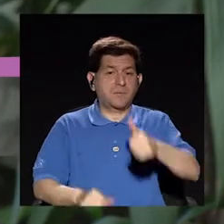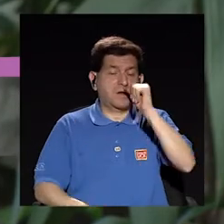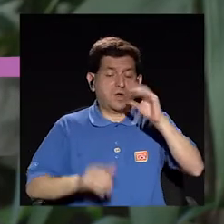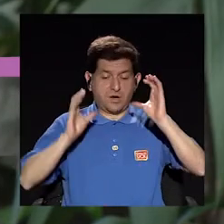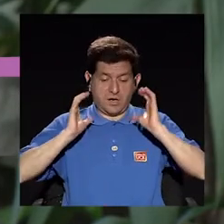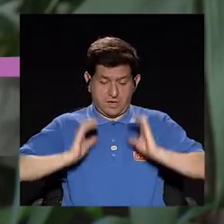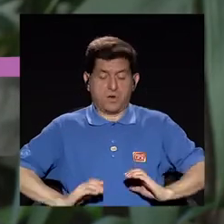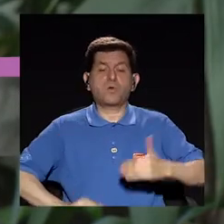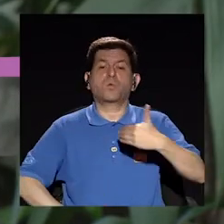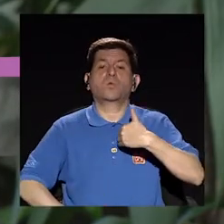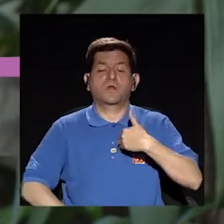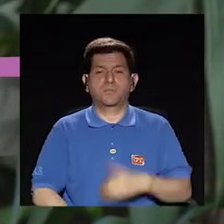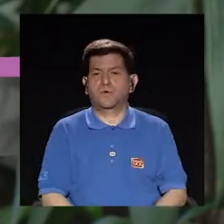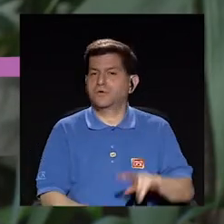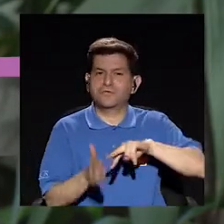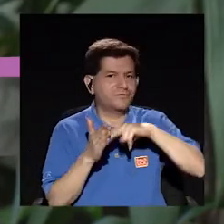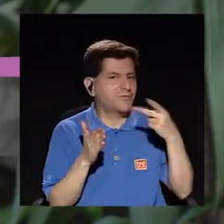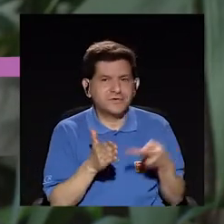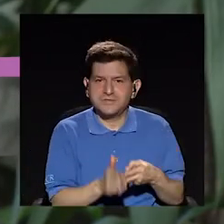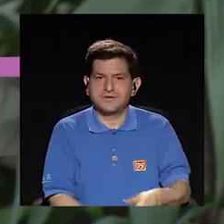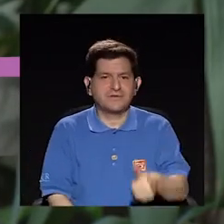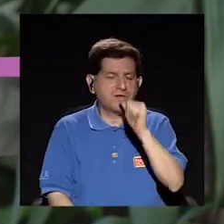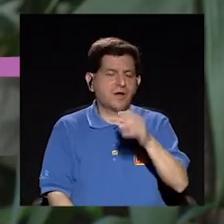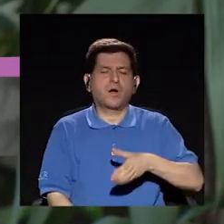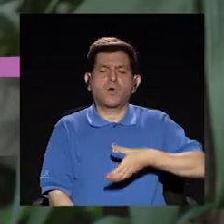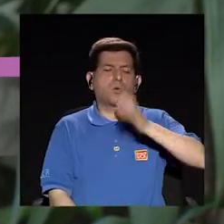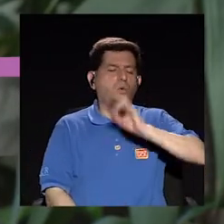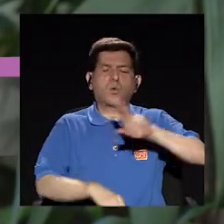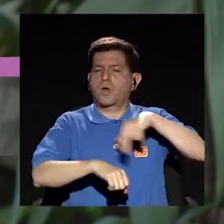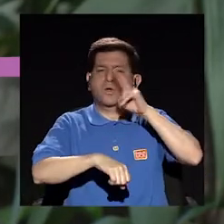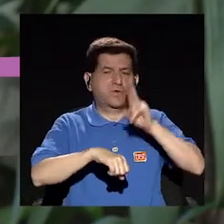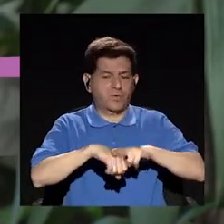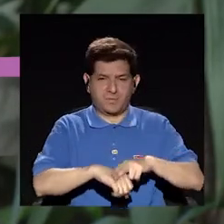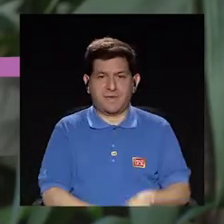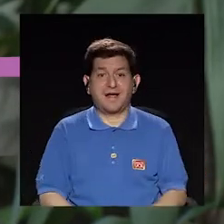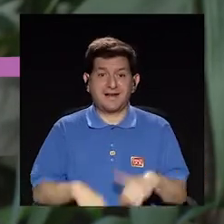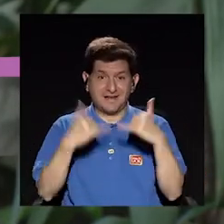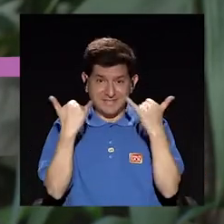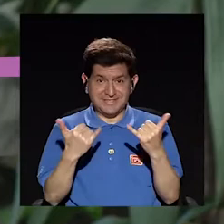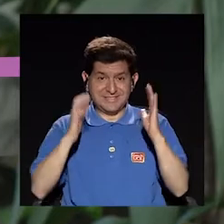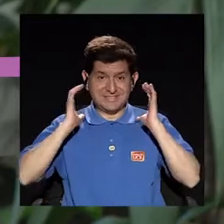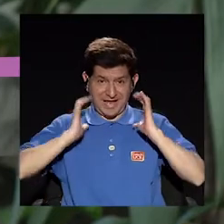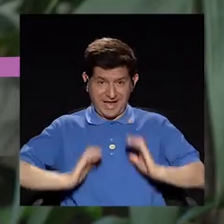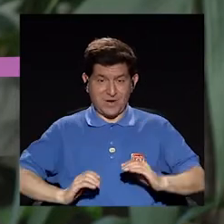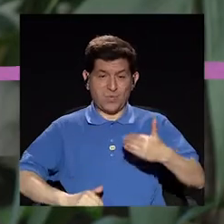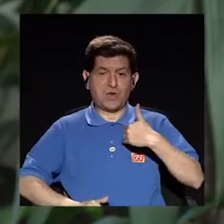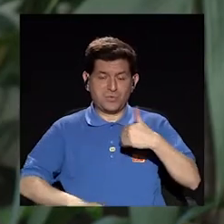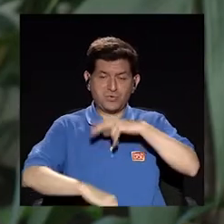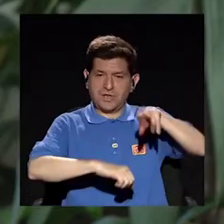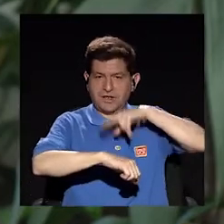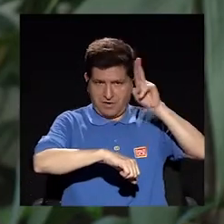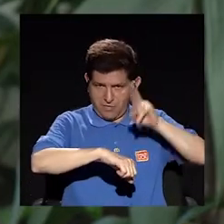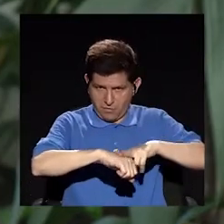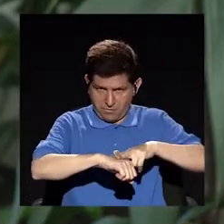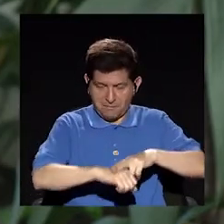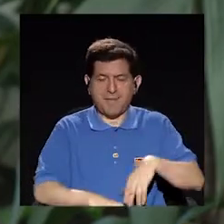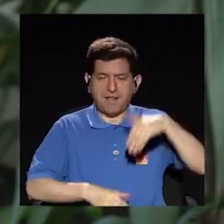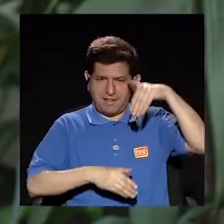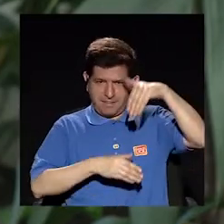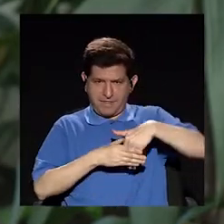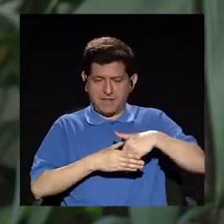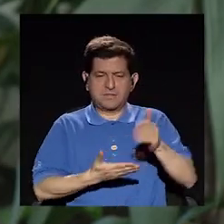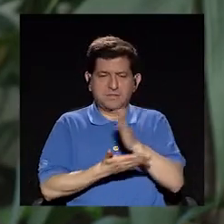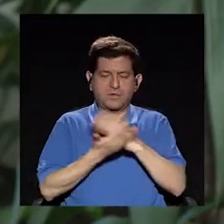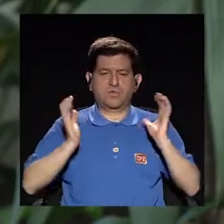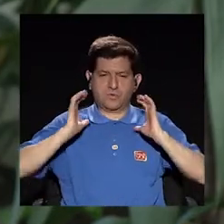agua corporal. Y aquí no estamos hablando del agua que uno toma normalmente, sino la que ya nuestro organismo tiene por naturaleza, la que está en